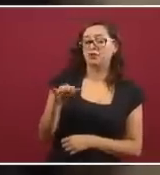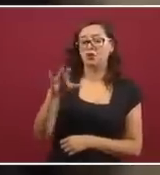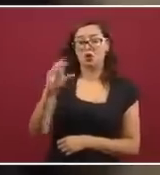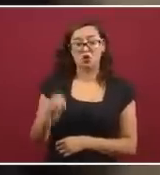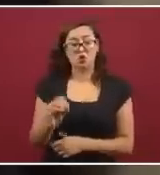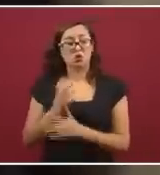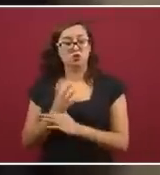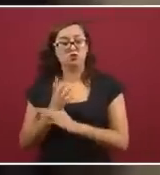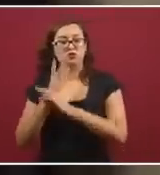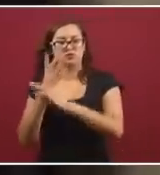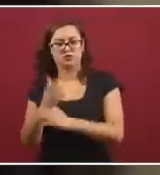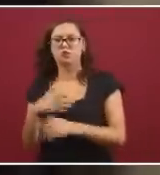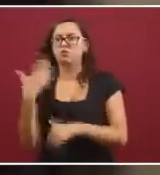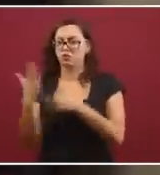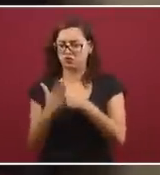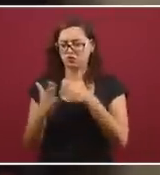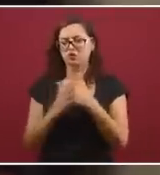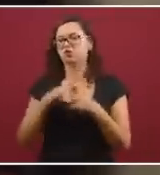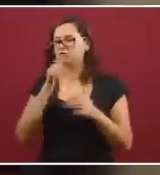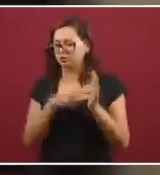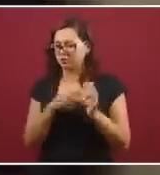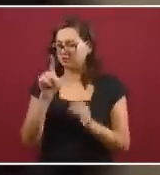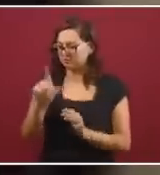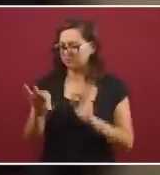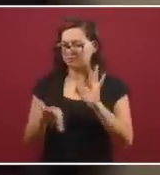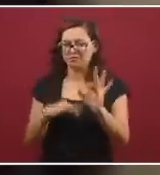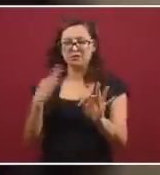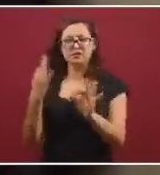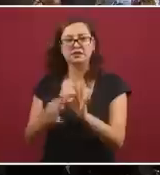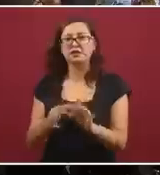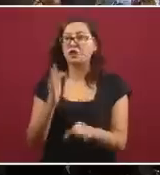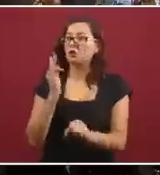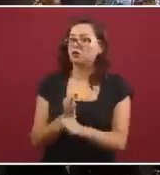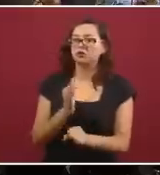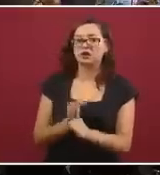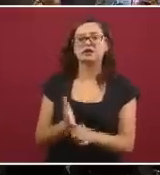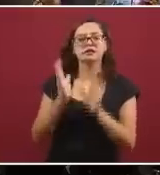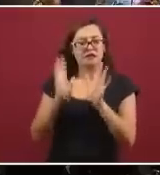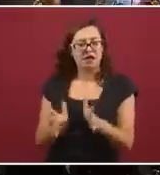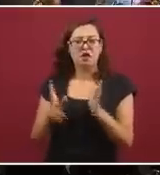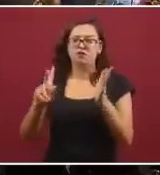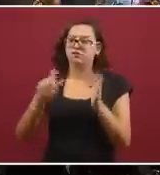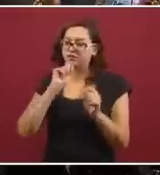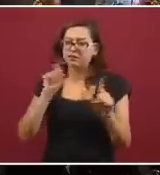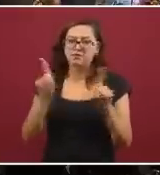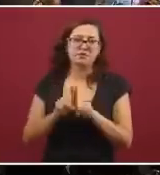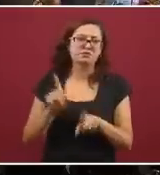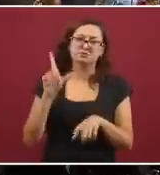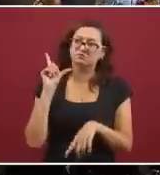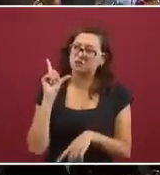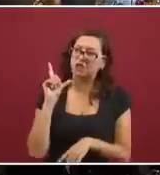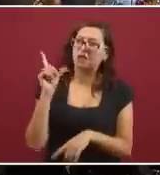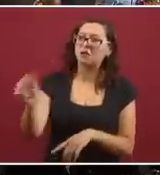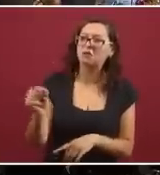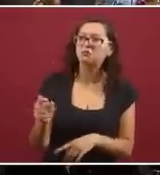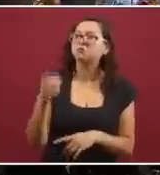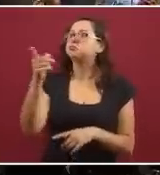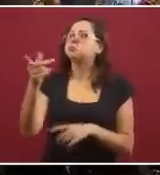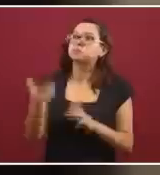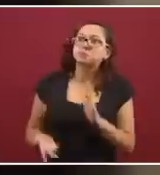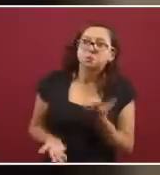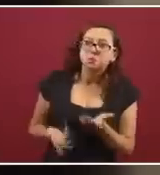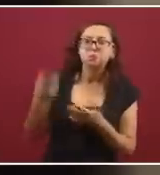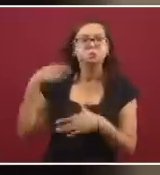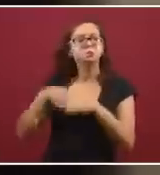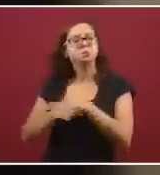funcionar en el 2017 pero ya se va ya se va el bronco y la obra sigue parada la